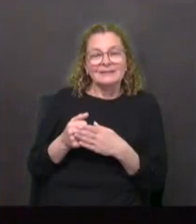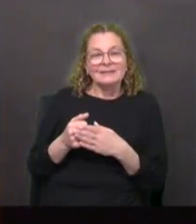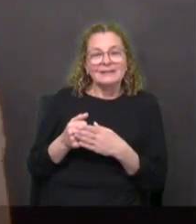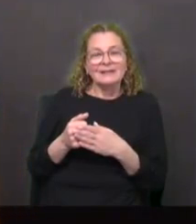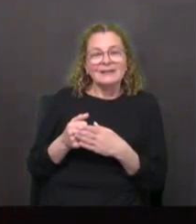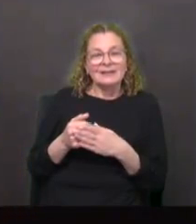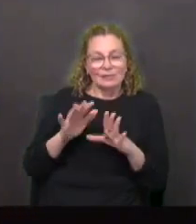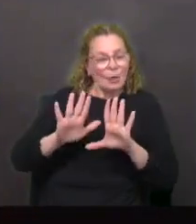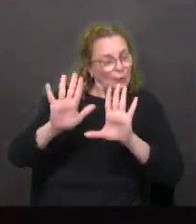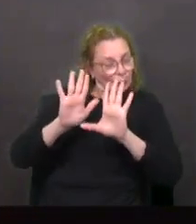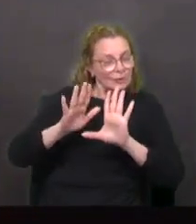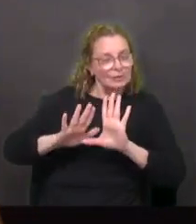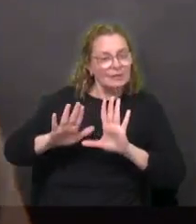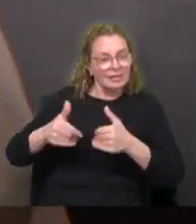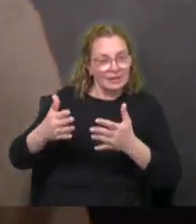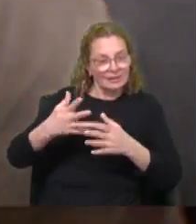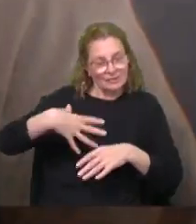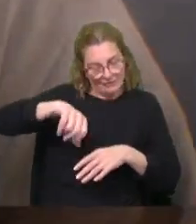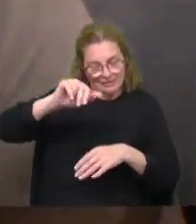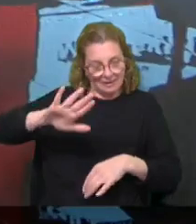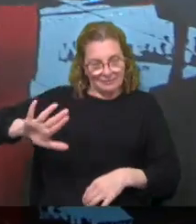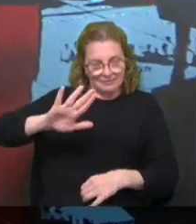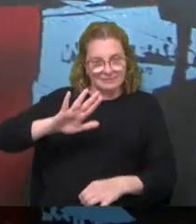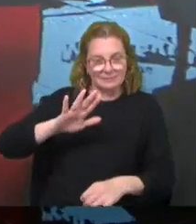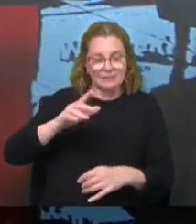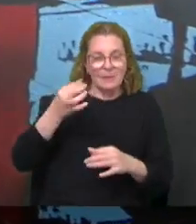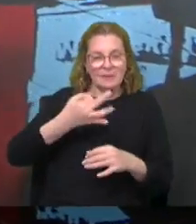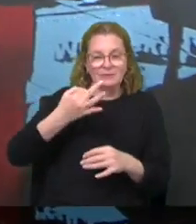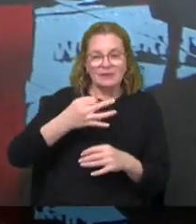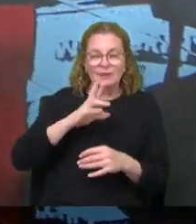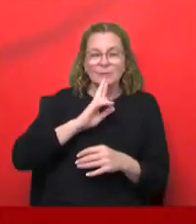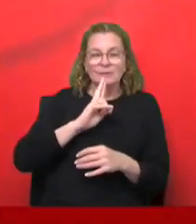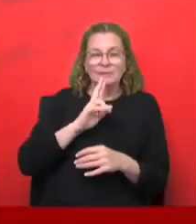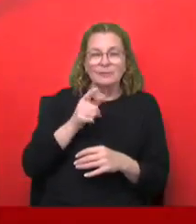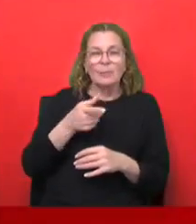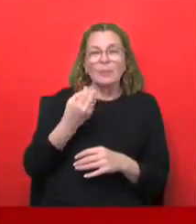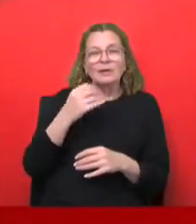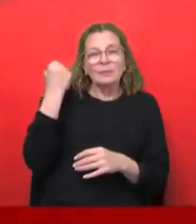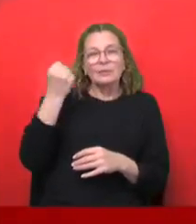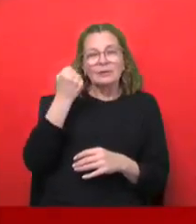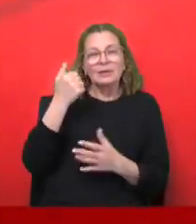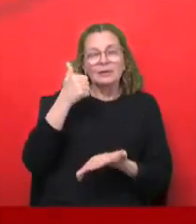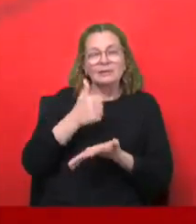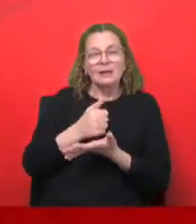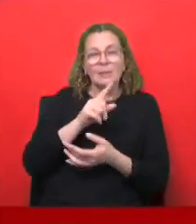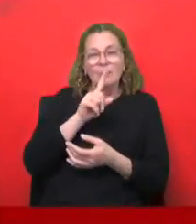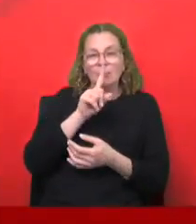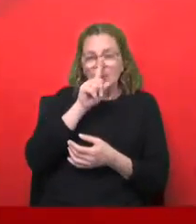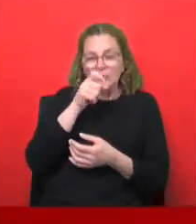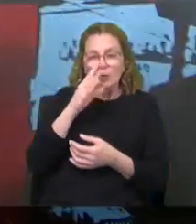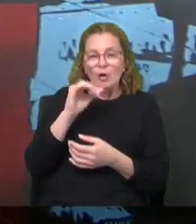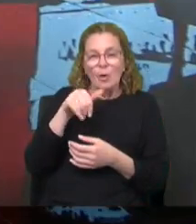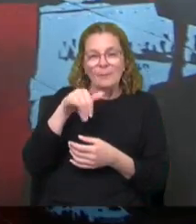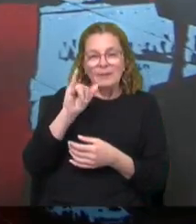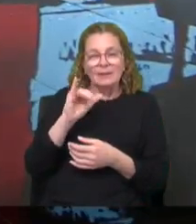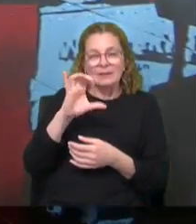tuya. Llévatela, ¿querés? Está perfecto, contestado. Sí. ¿Por qué es importante que exista Montevideo Comics para vos?